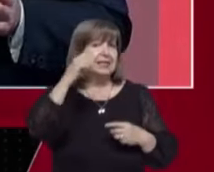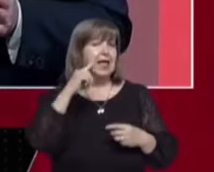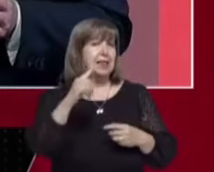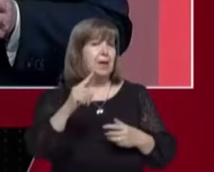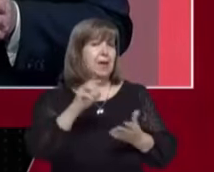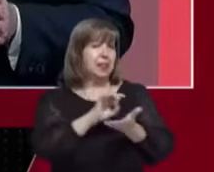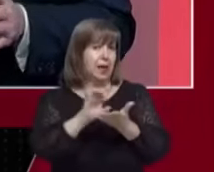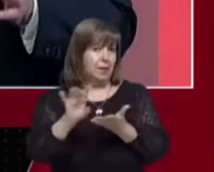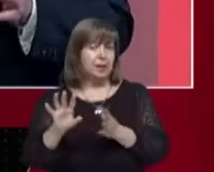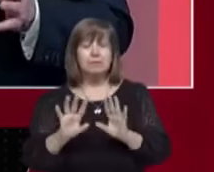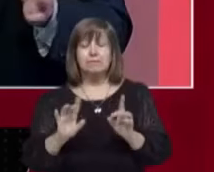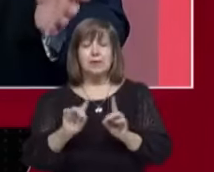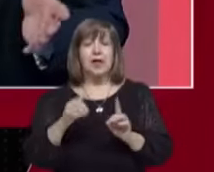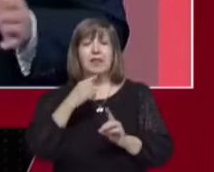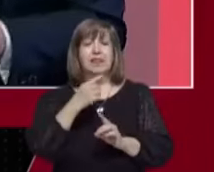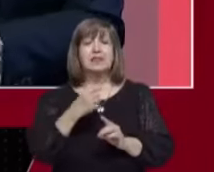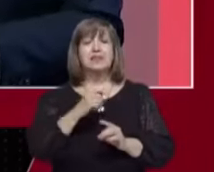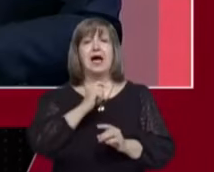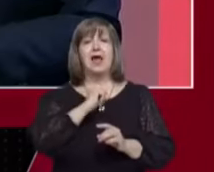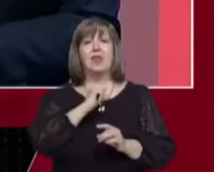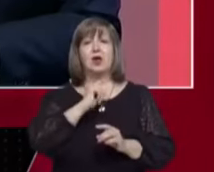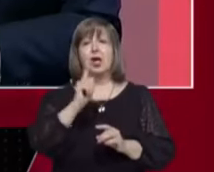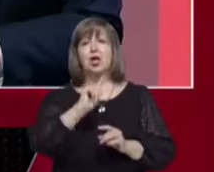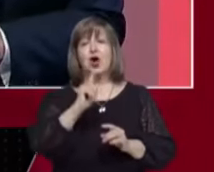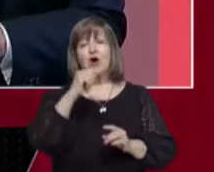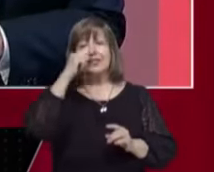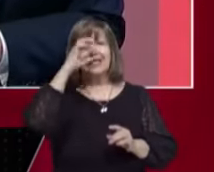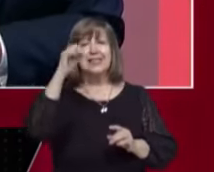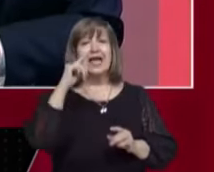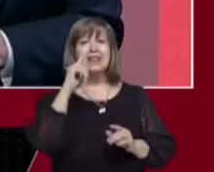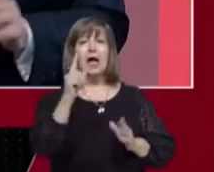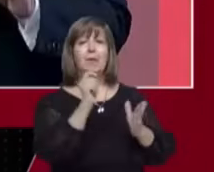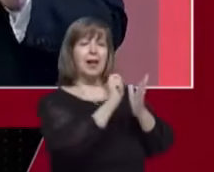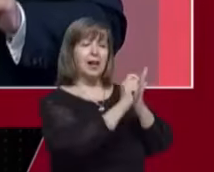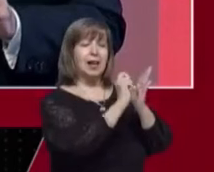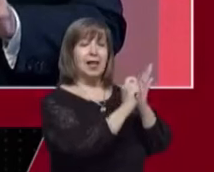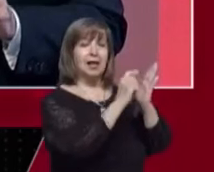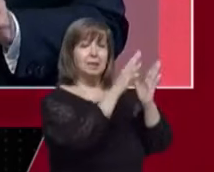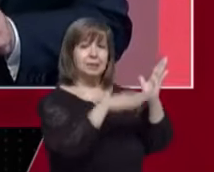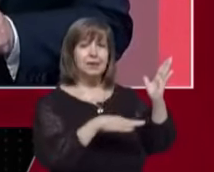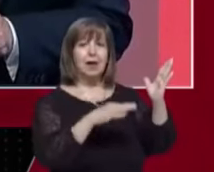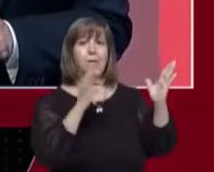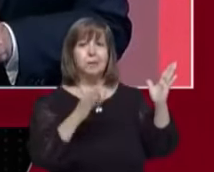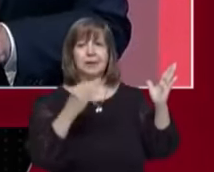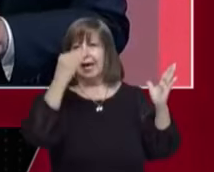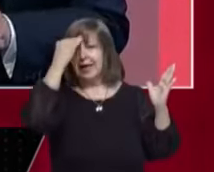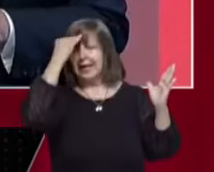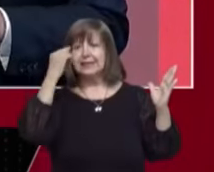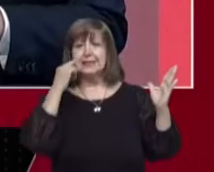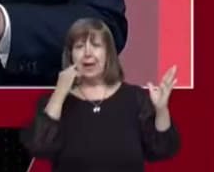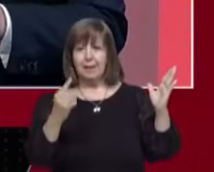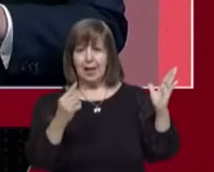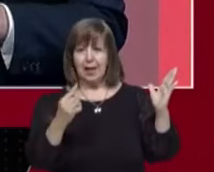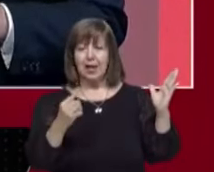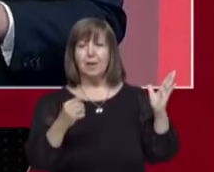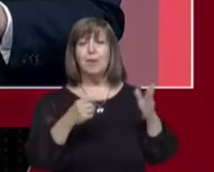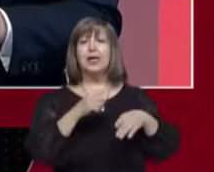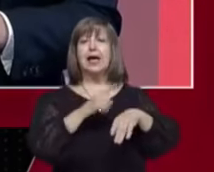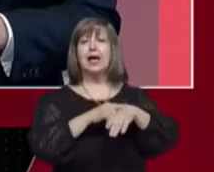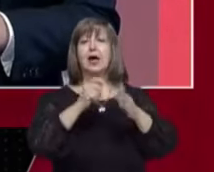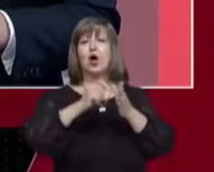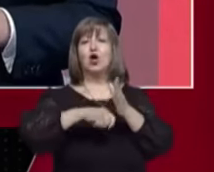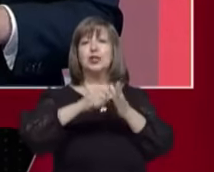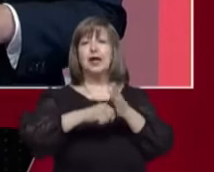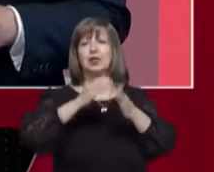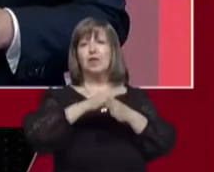El vocero presidencial dijo, no, 70.000 son los que están en revisión. Los inminentes son 15.000 que cesan sus contratos el